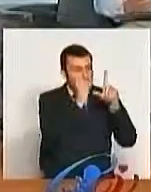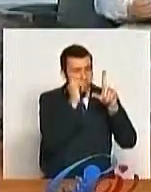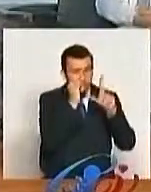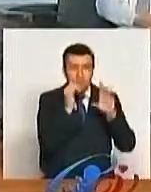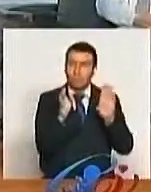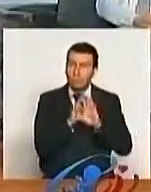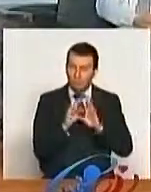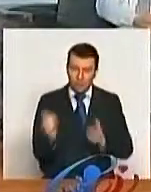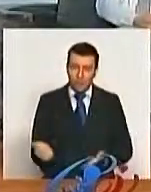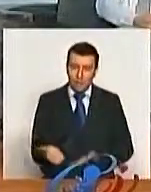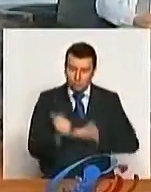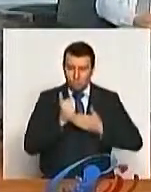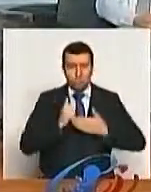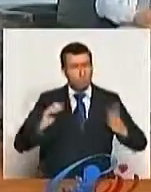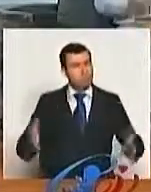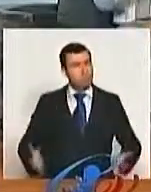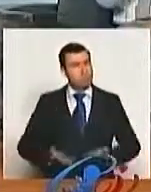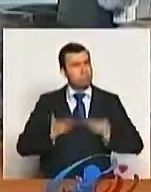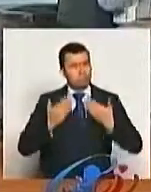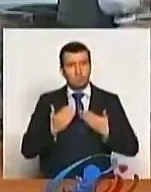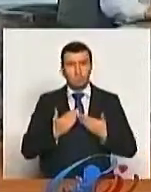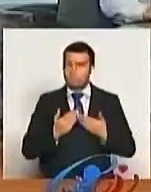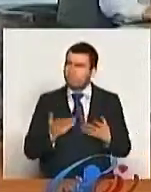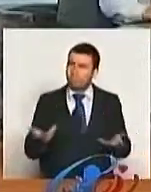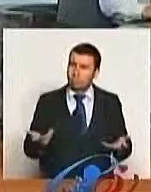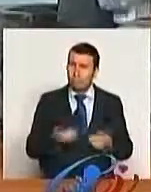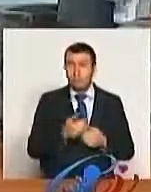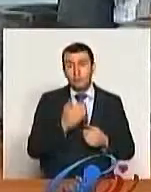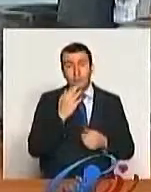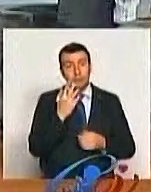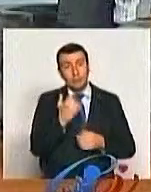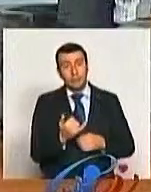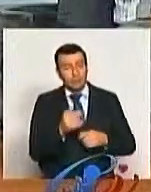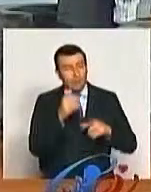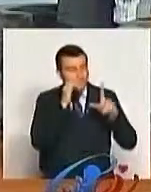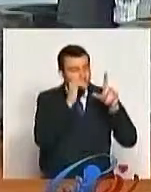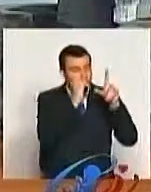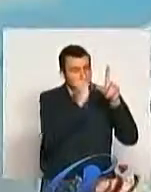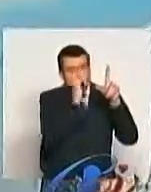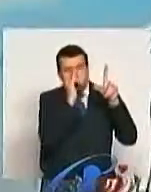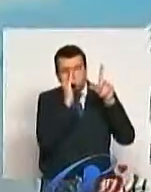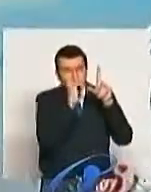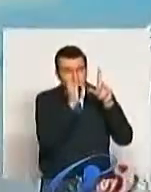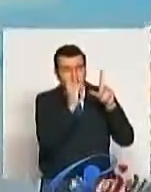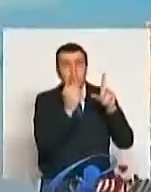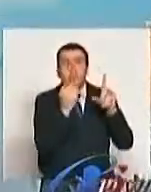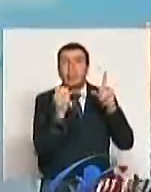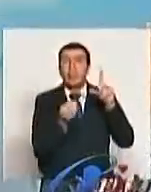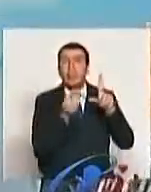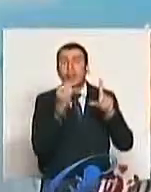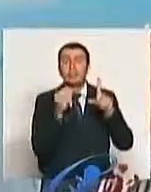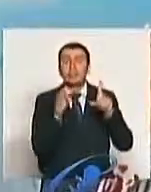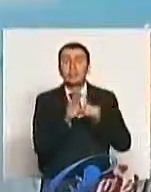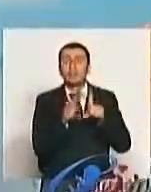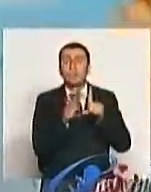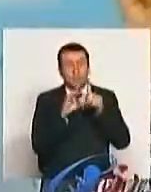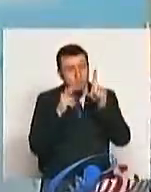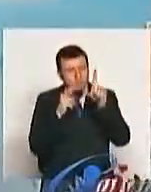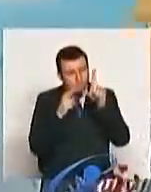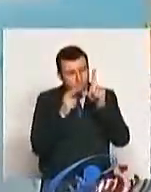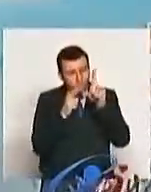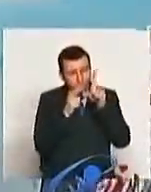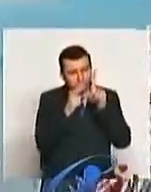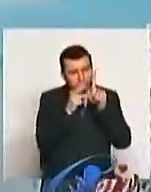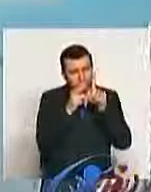que la citología es un tratamiento? Resulta que cuando se toma la citología se utiliza un cepillo. Ese paso del cepillo produce